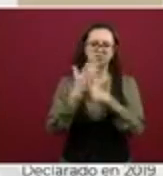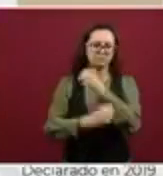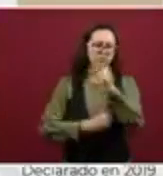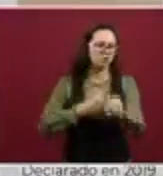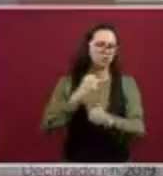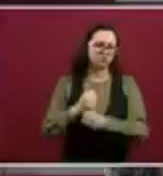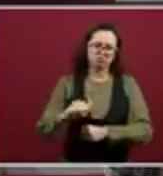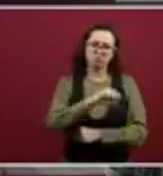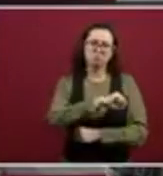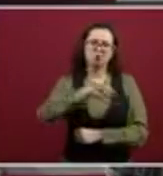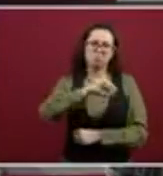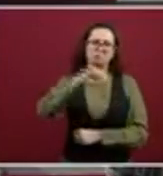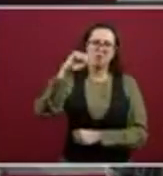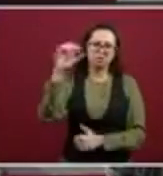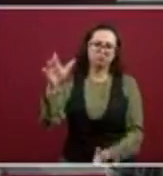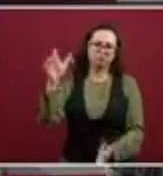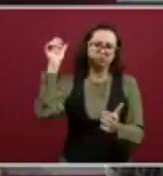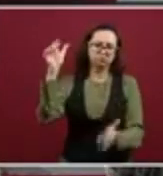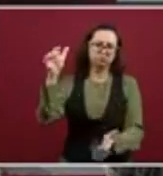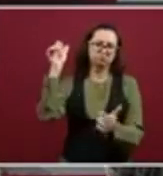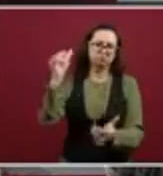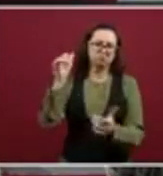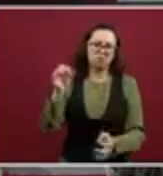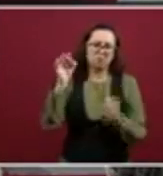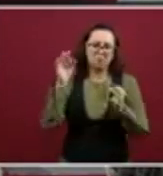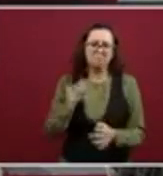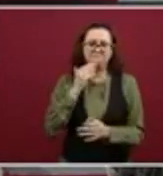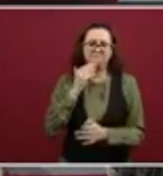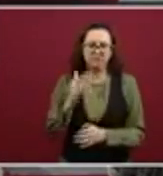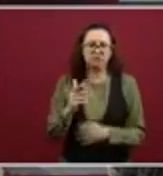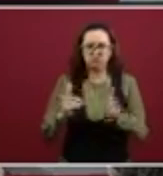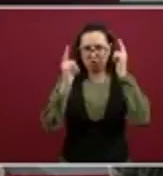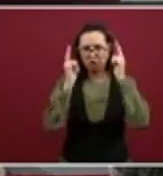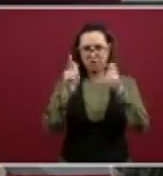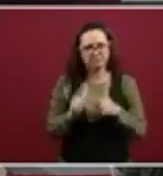así subsecuentemente, ¿no? La siguiente.